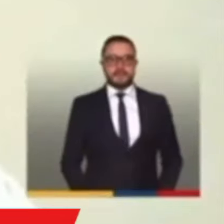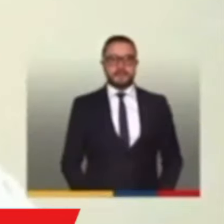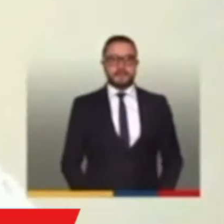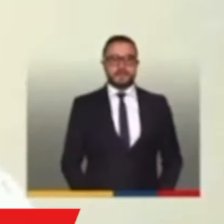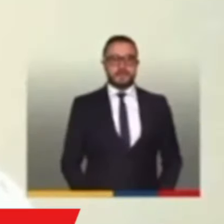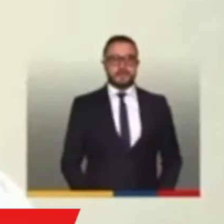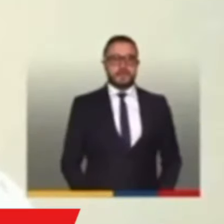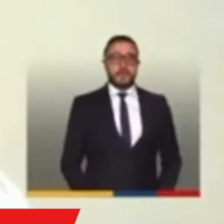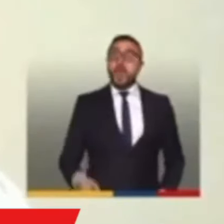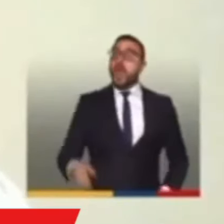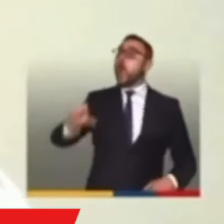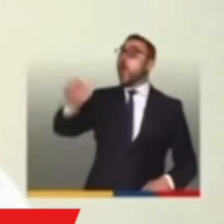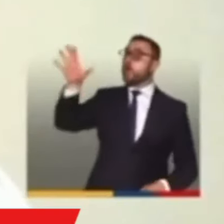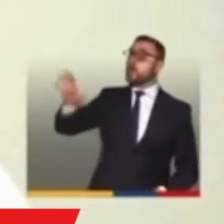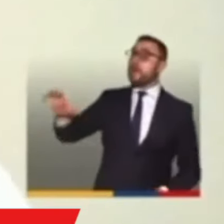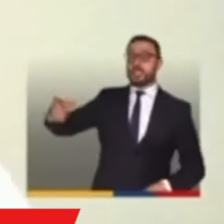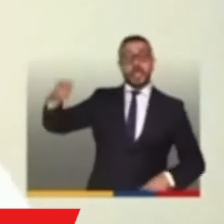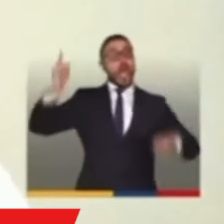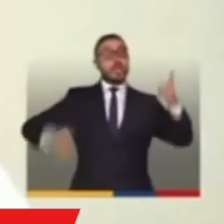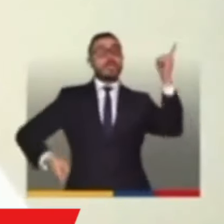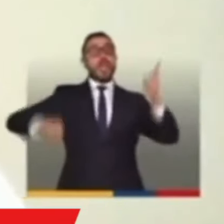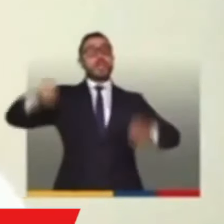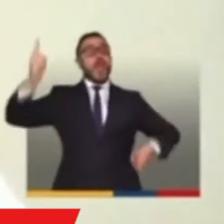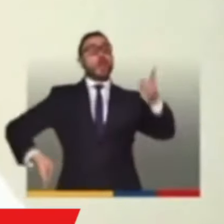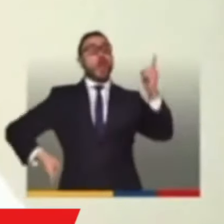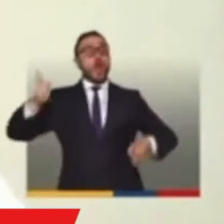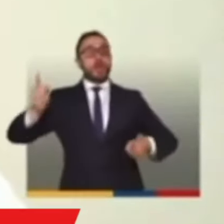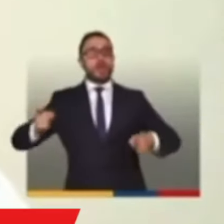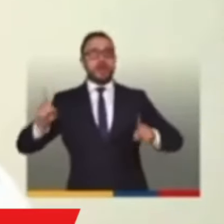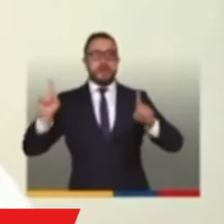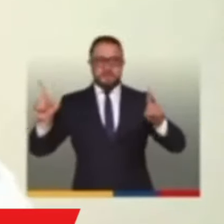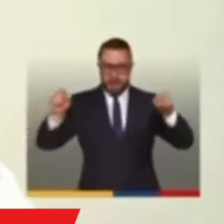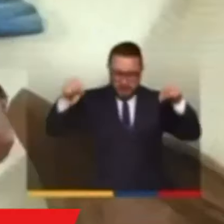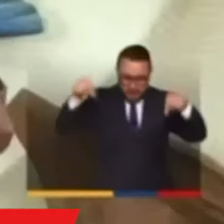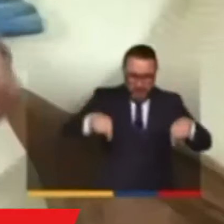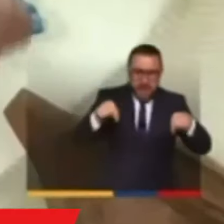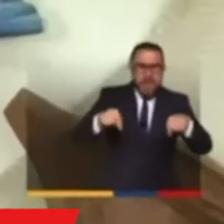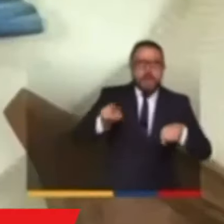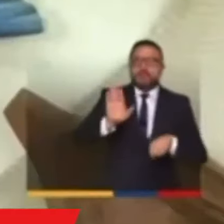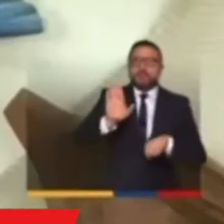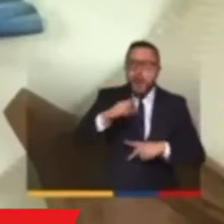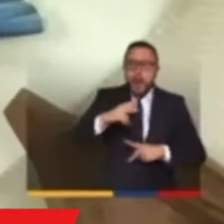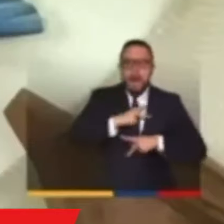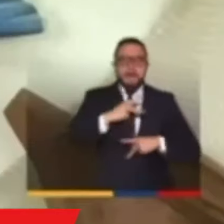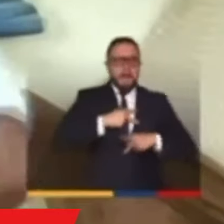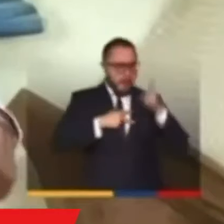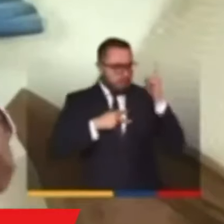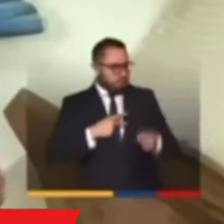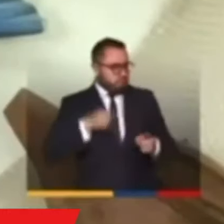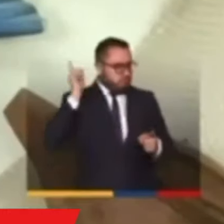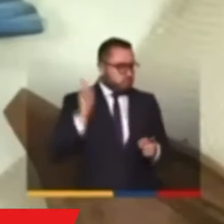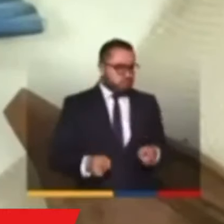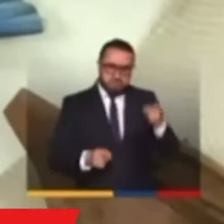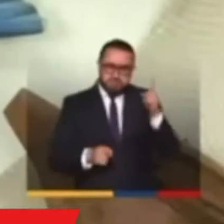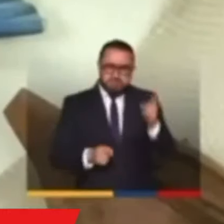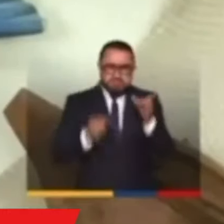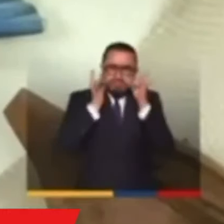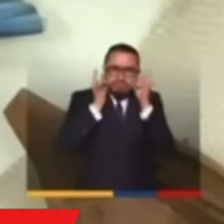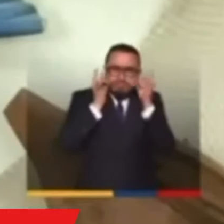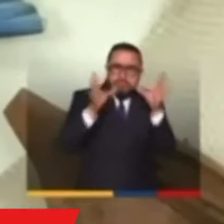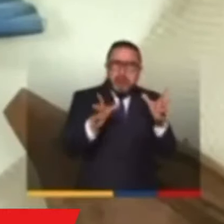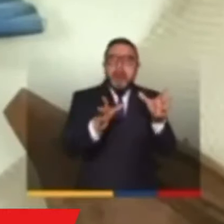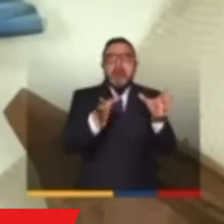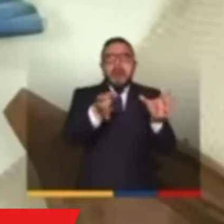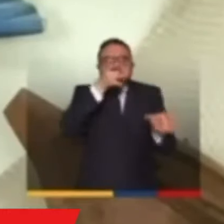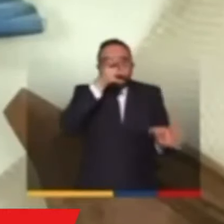ven dictadores afuera, pero no ven su propia dictadura y su propia podredumbre adentro.